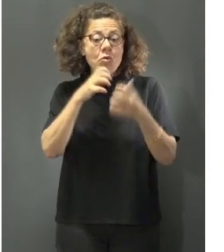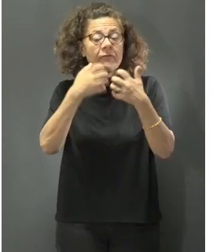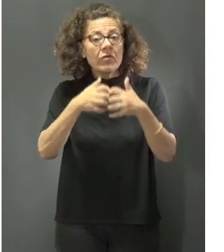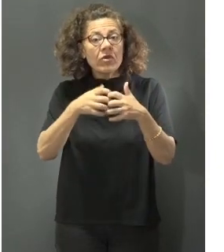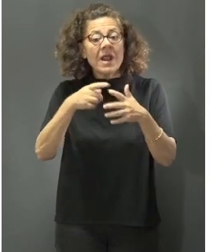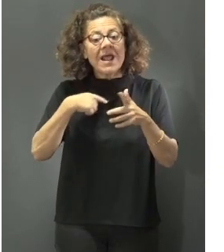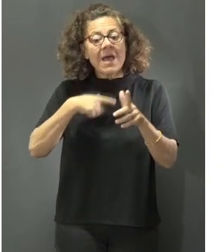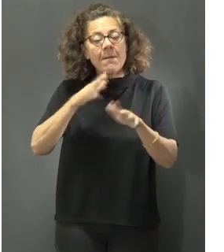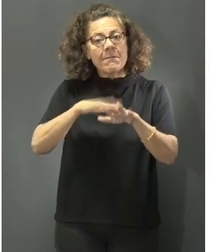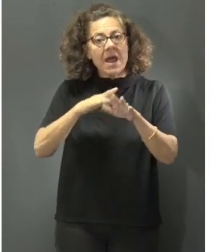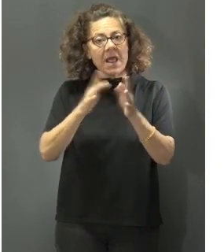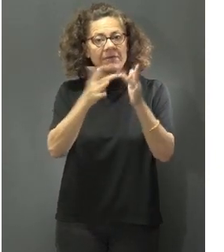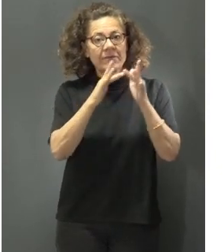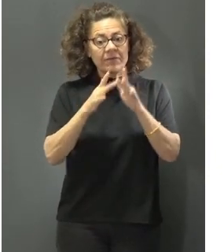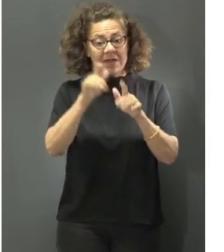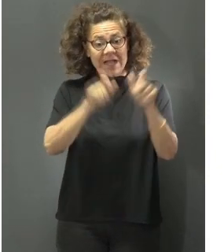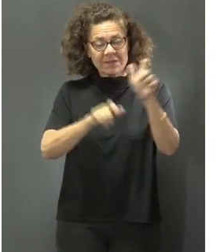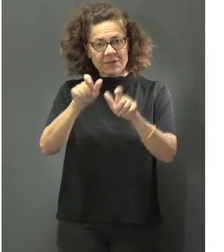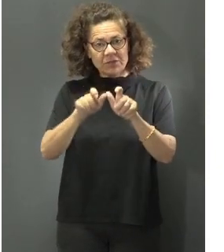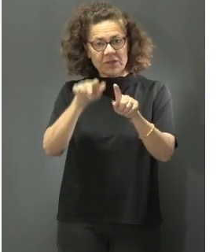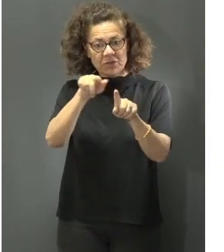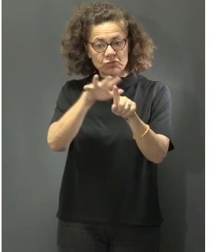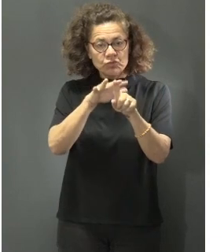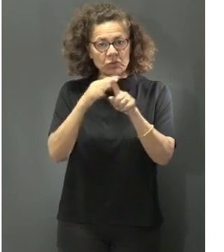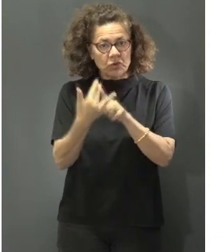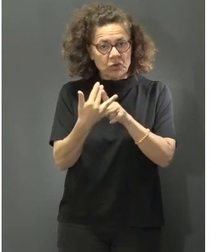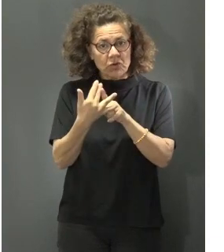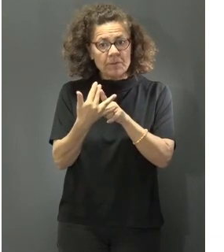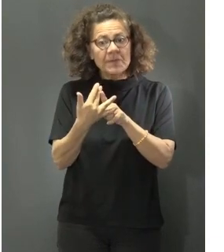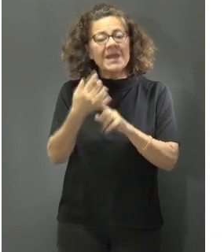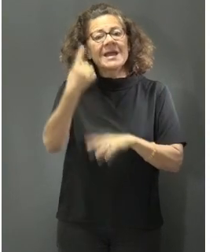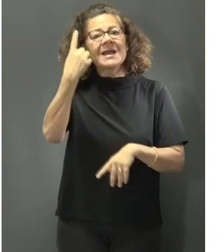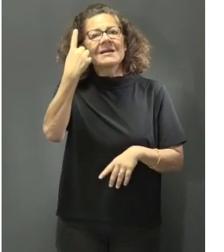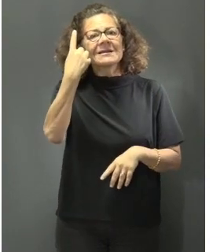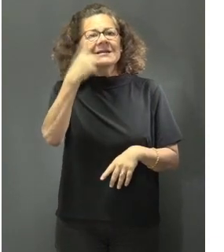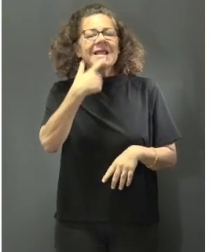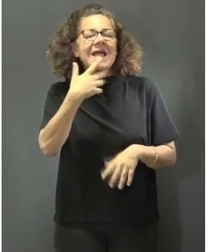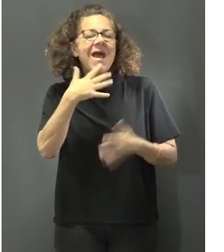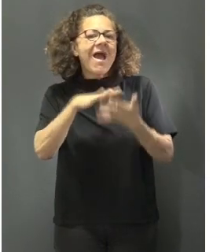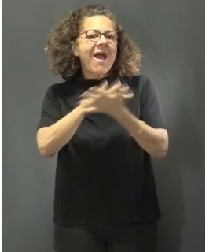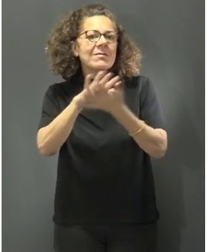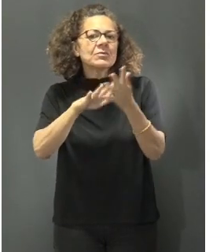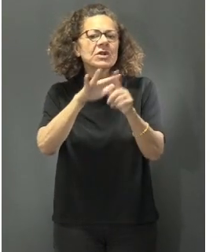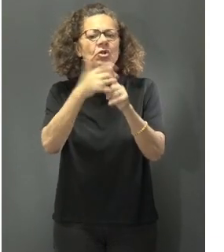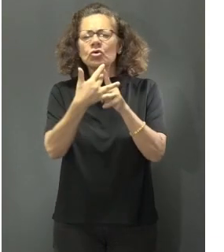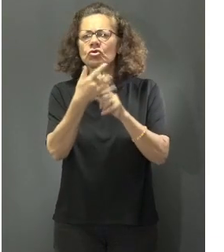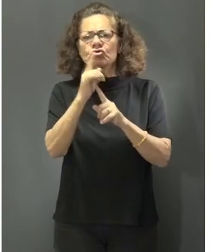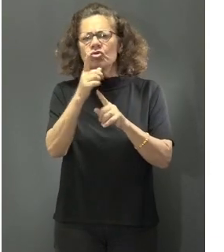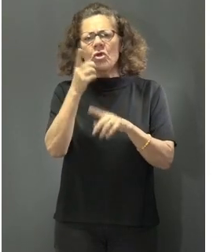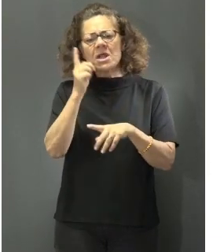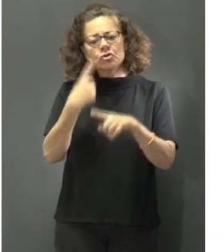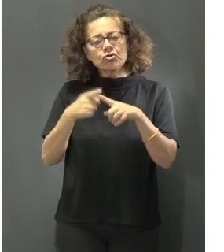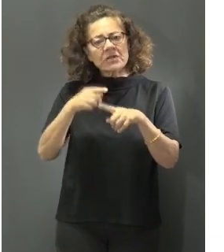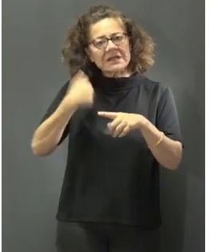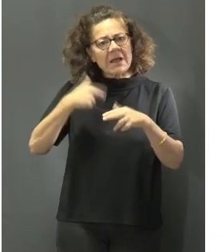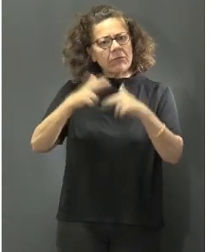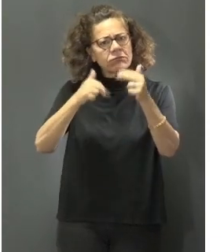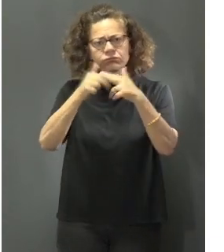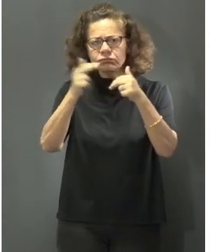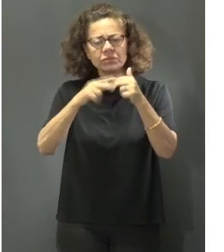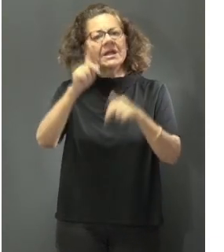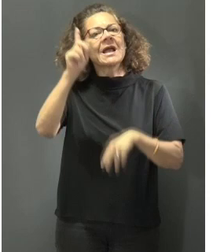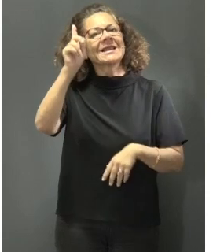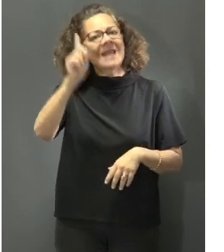las personas con los entornos. Y entendidos los entornos no solo como los espacios construidos, sino también